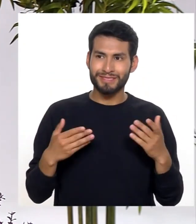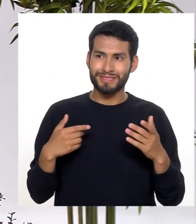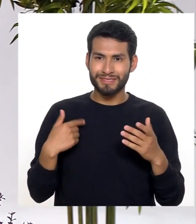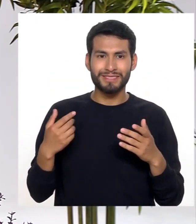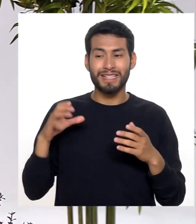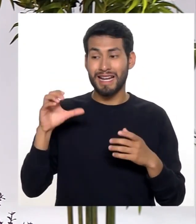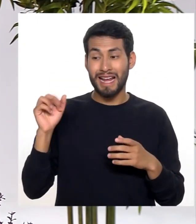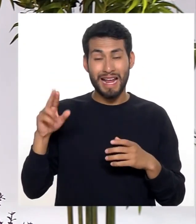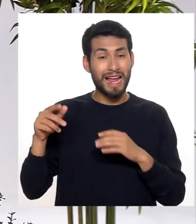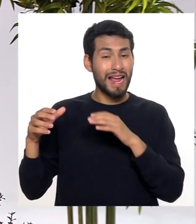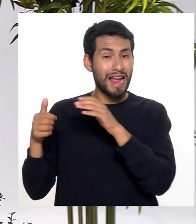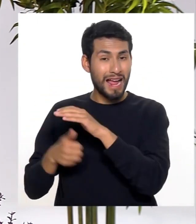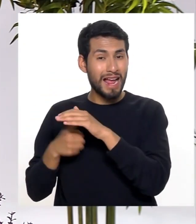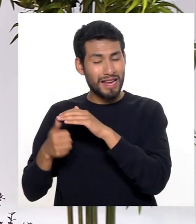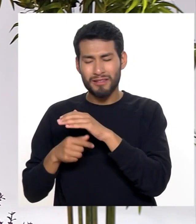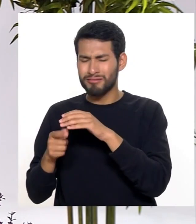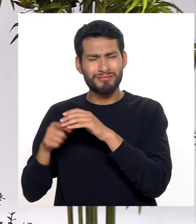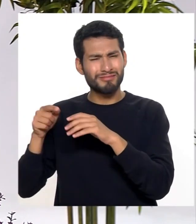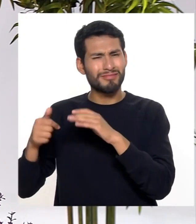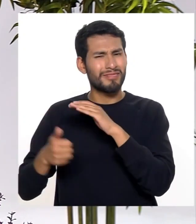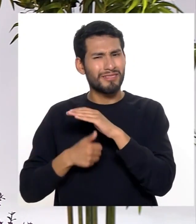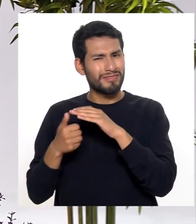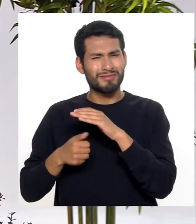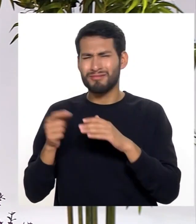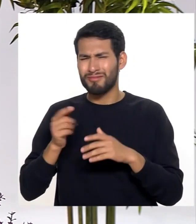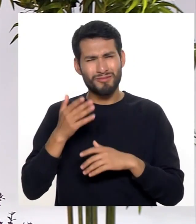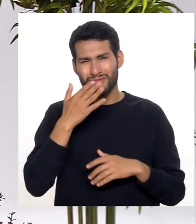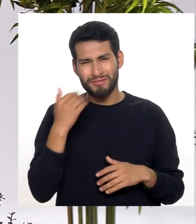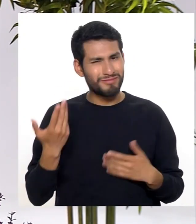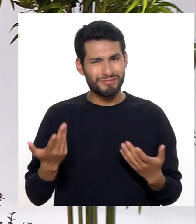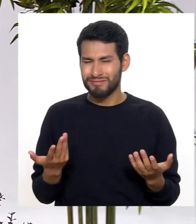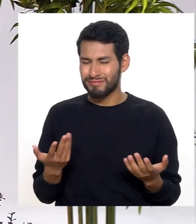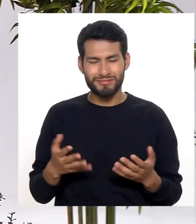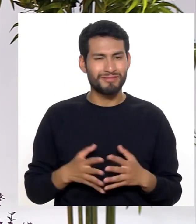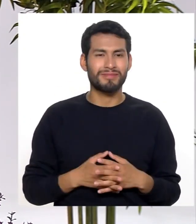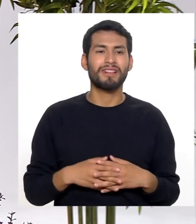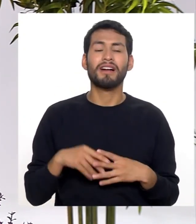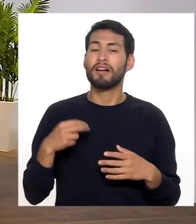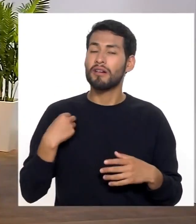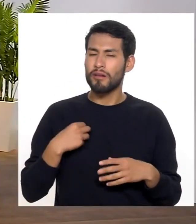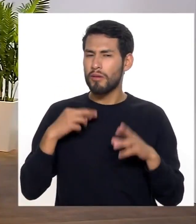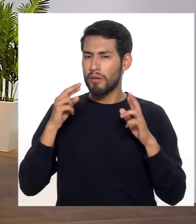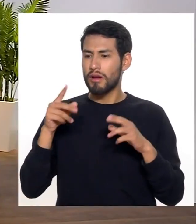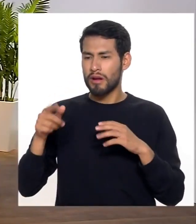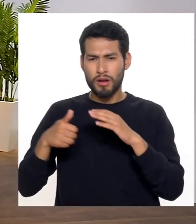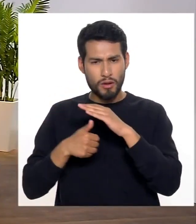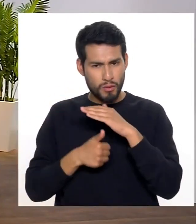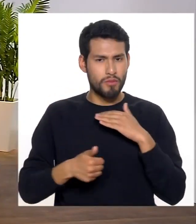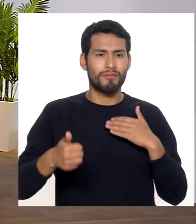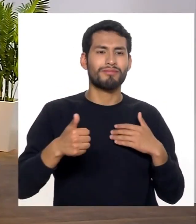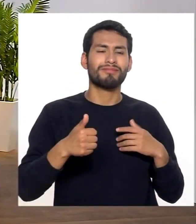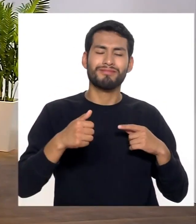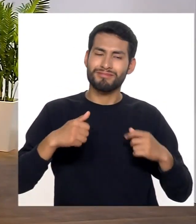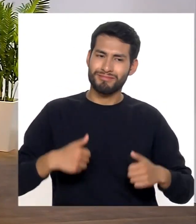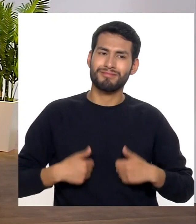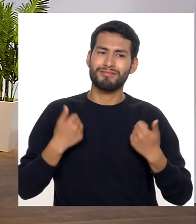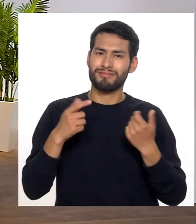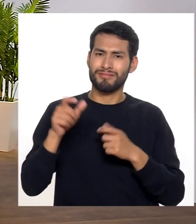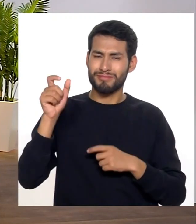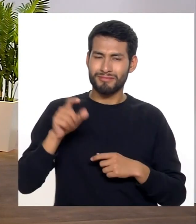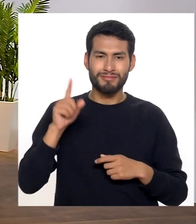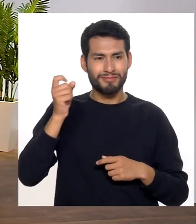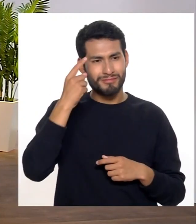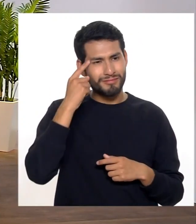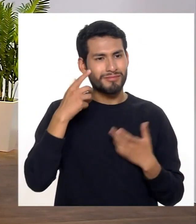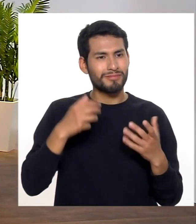salir del CAR, porque la institucionalización no es lo mejor para nadie, ¿no? Entonces nosotros buscamos la desinstitucionalización, que es la